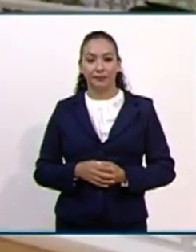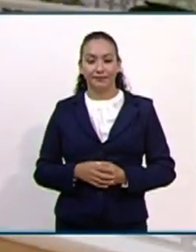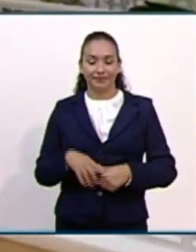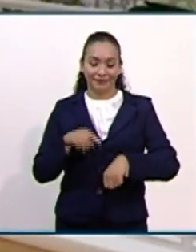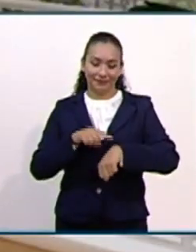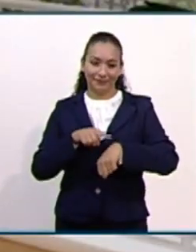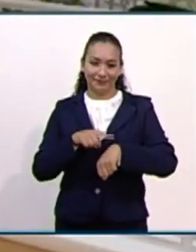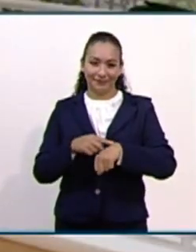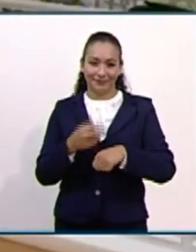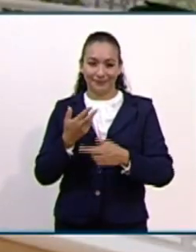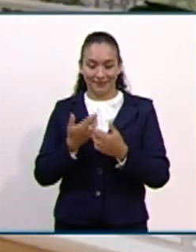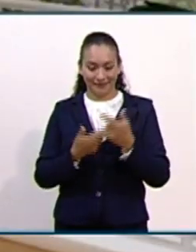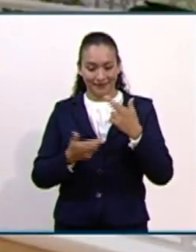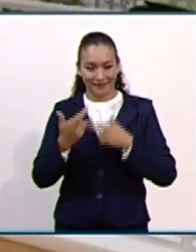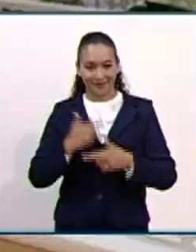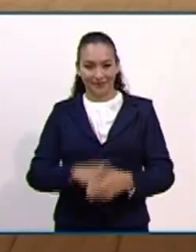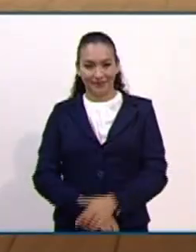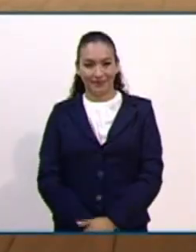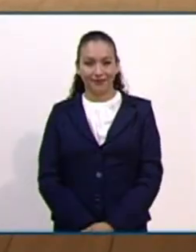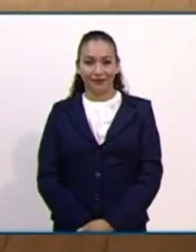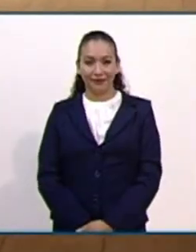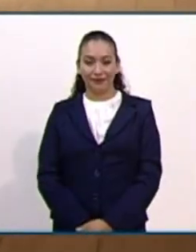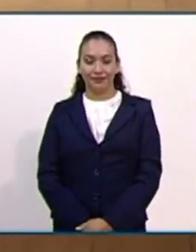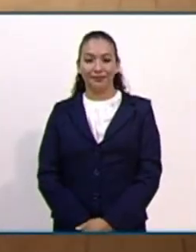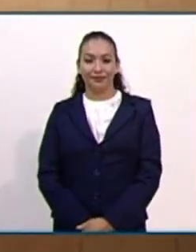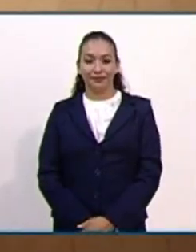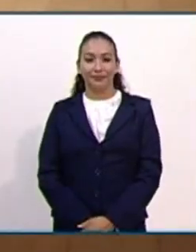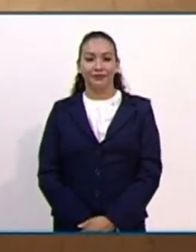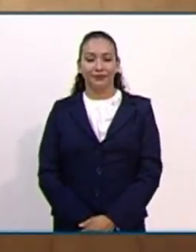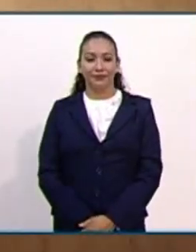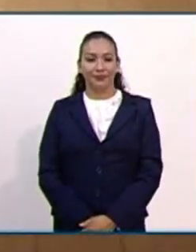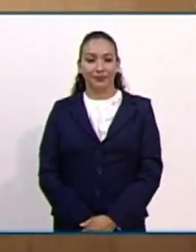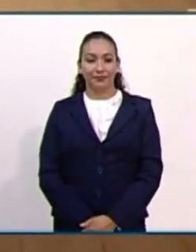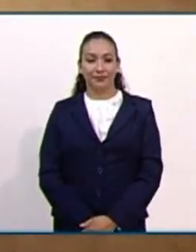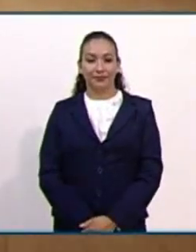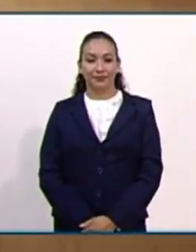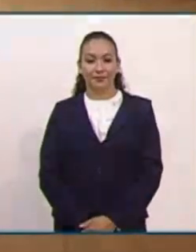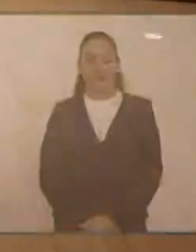Tiempo de mensajes y regresamos con más.